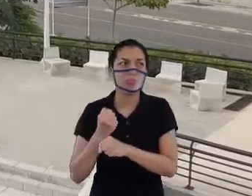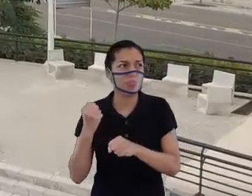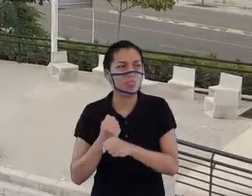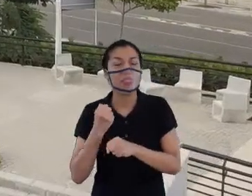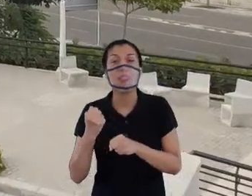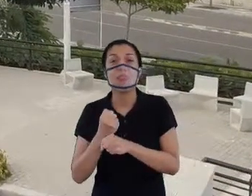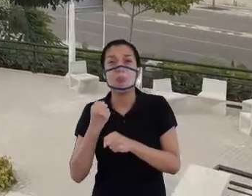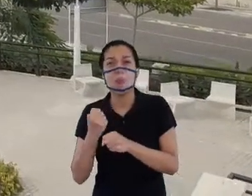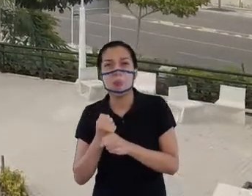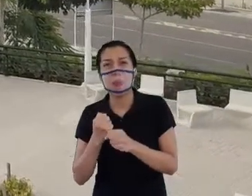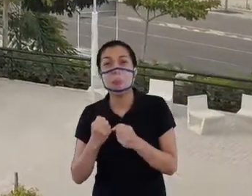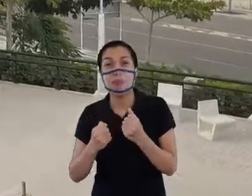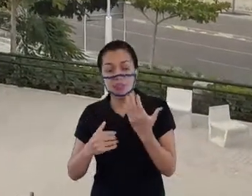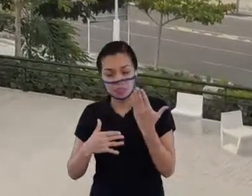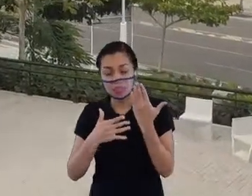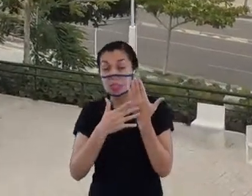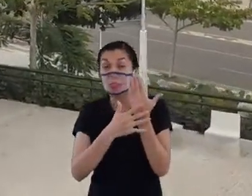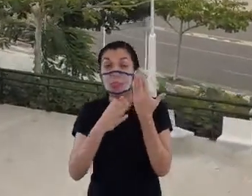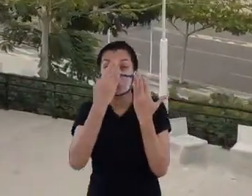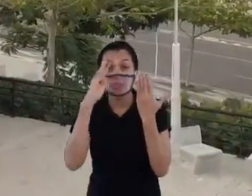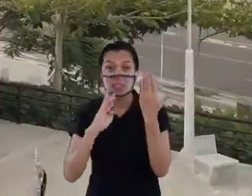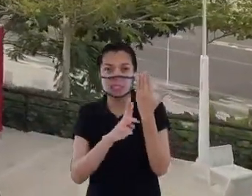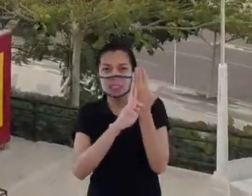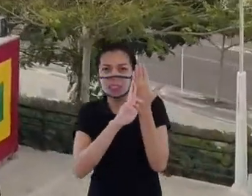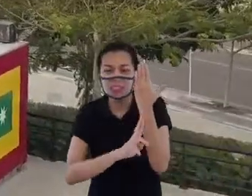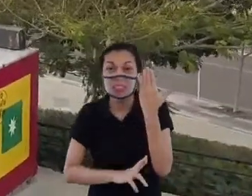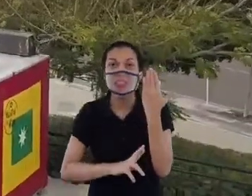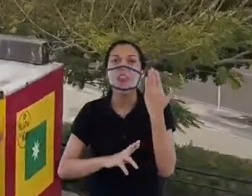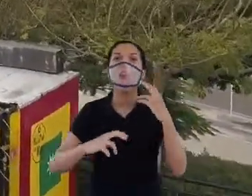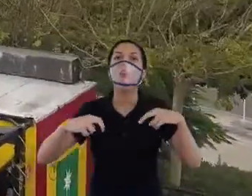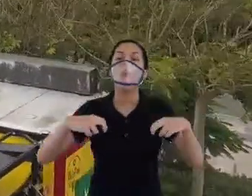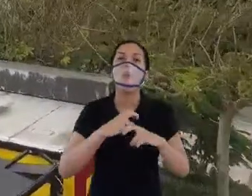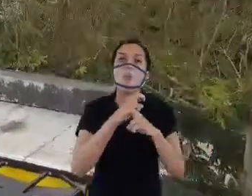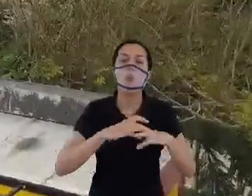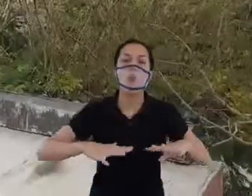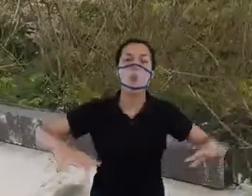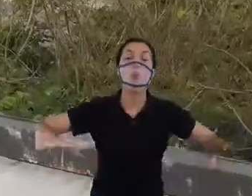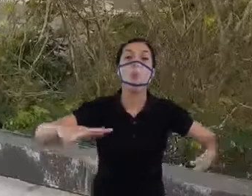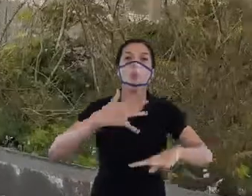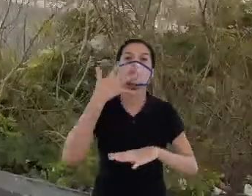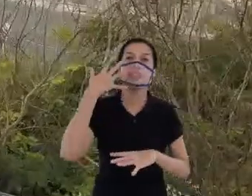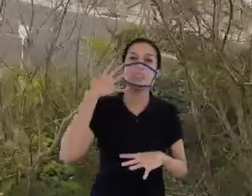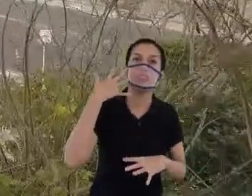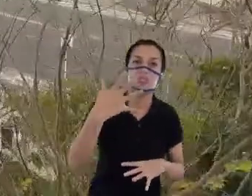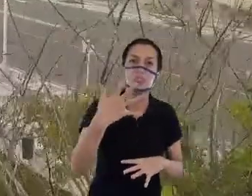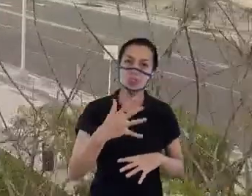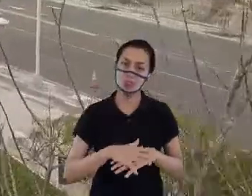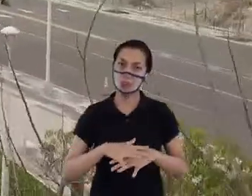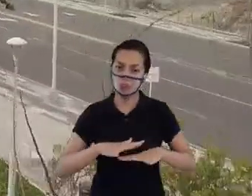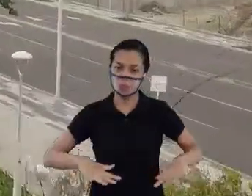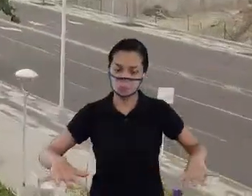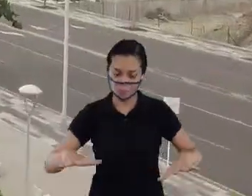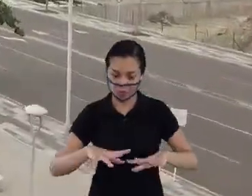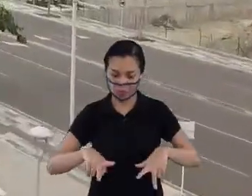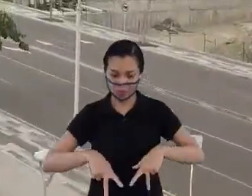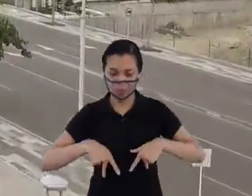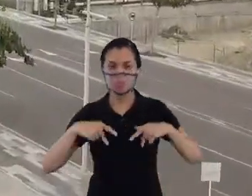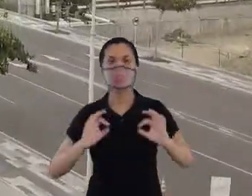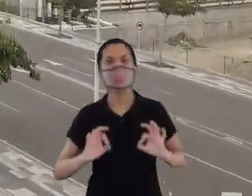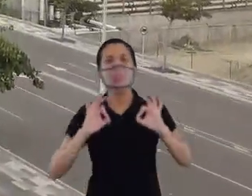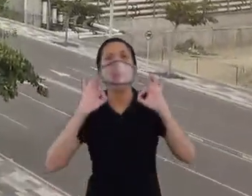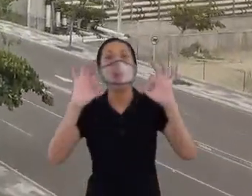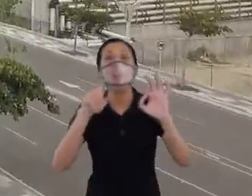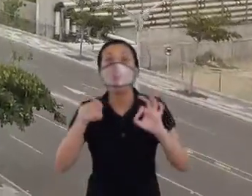metropolitana tenga un futuro con 5 grandes ecoparques, con espacios de calidad de vida. Todo eso lo van a encontrar